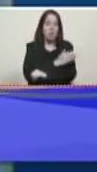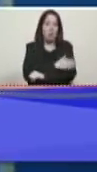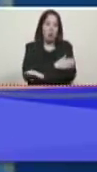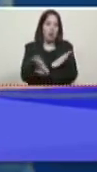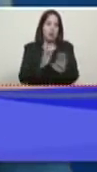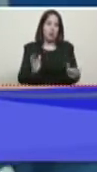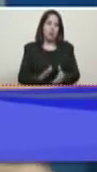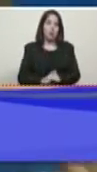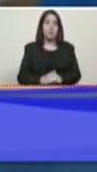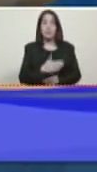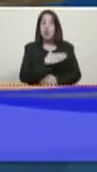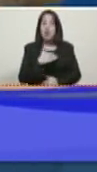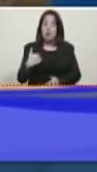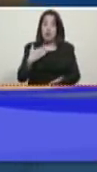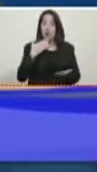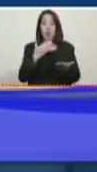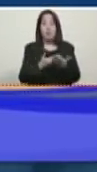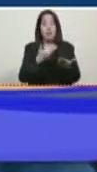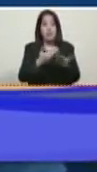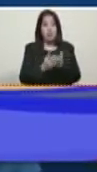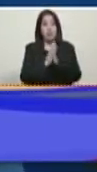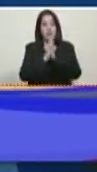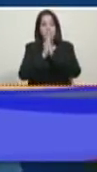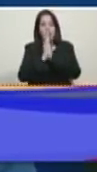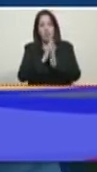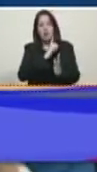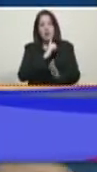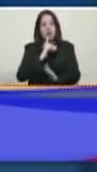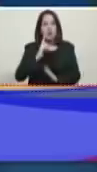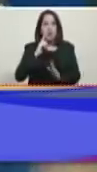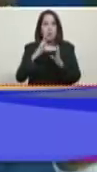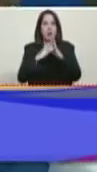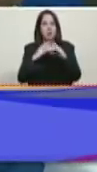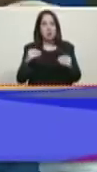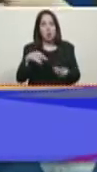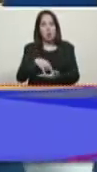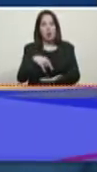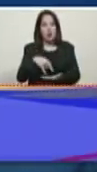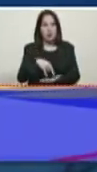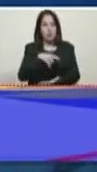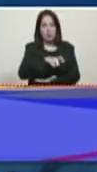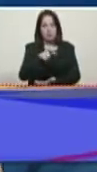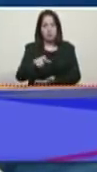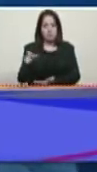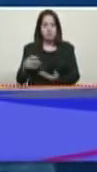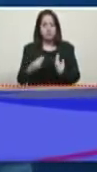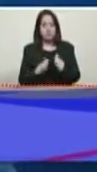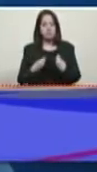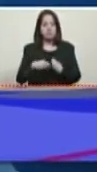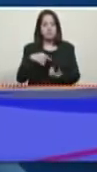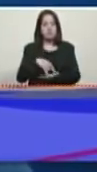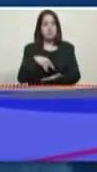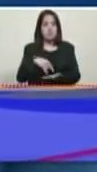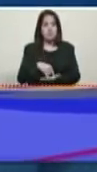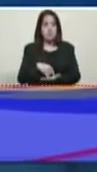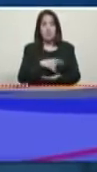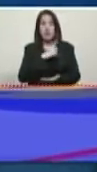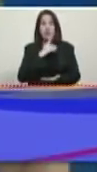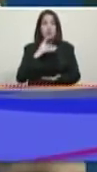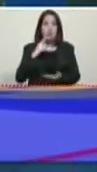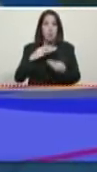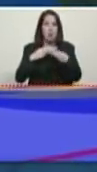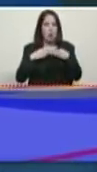pedir por favor a nombre de los cargos pero específicamente a nombre de los porteños